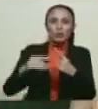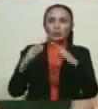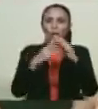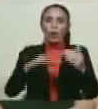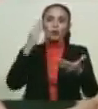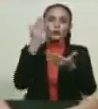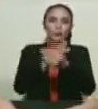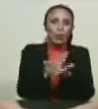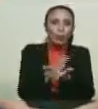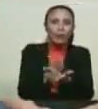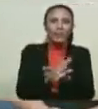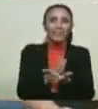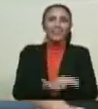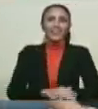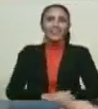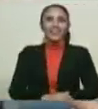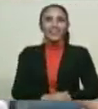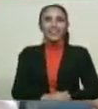Yuca.